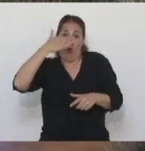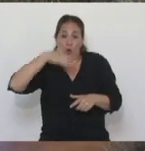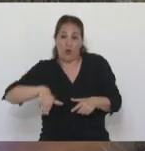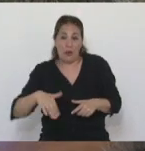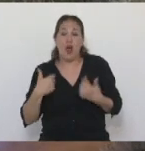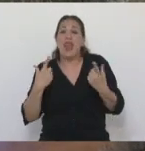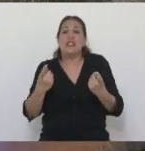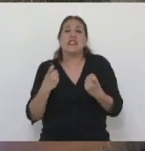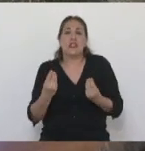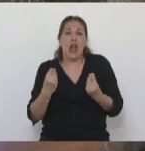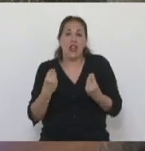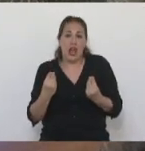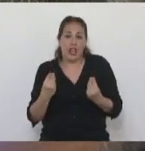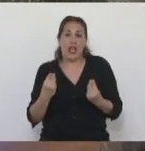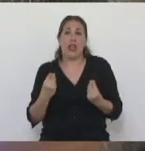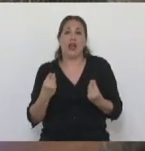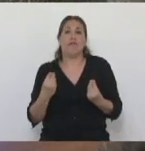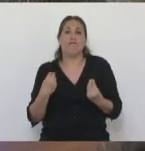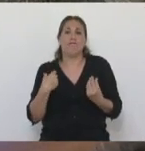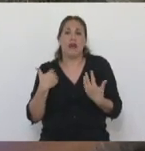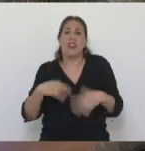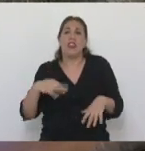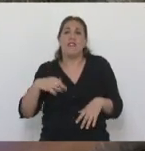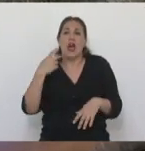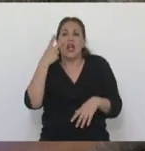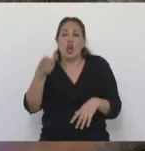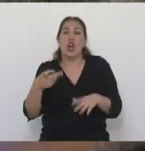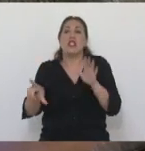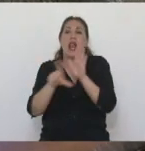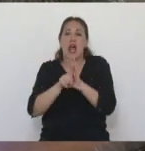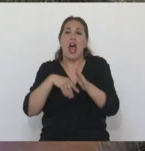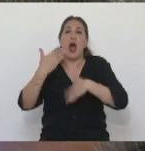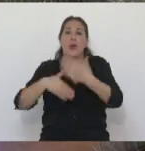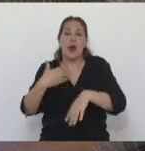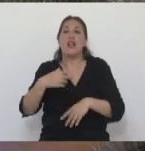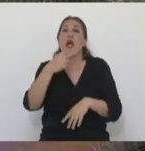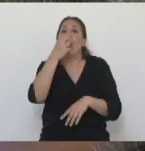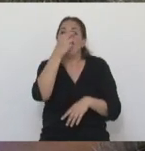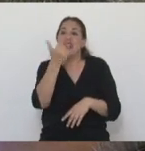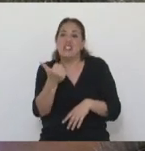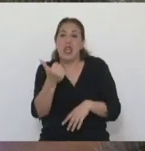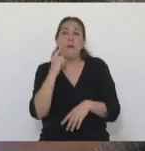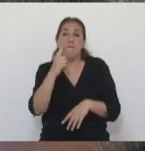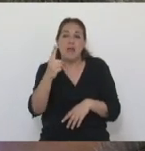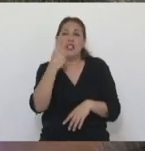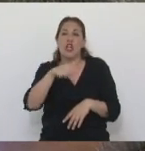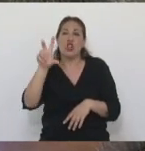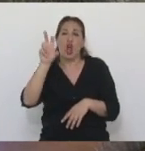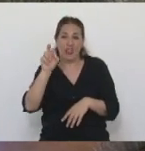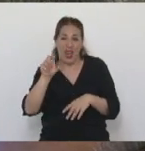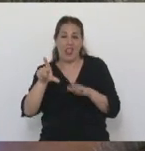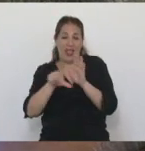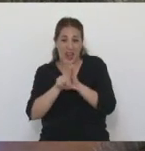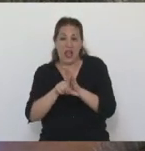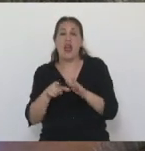reconocer, antes que nada, el avance de la ley 26.130, que significó, al momento